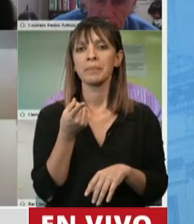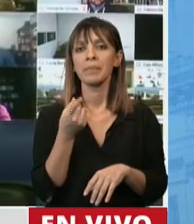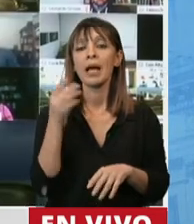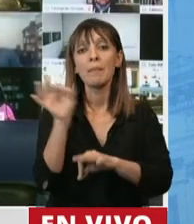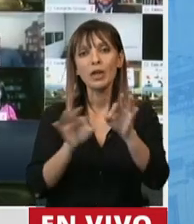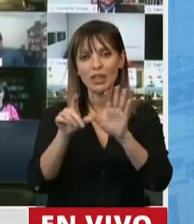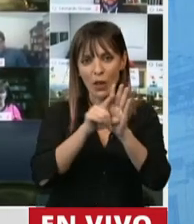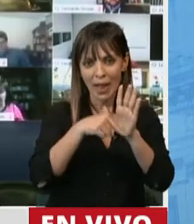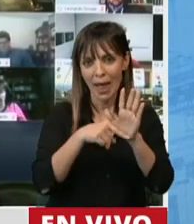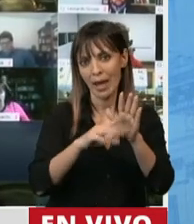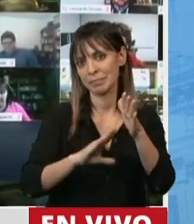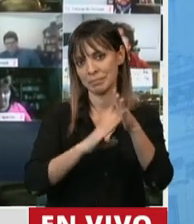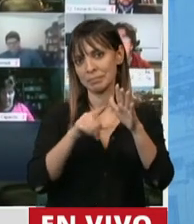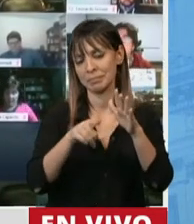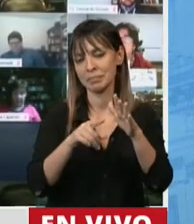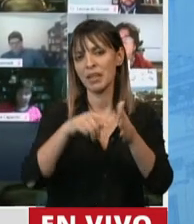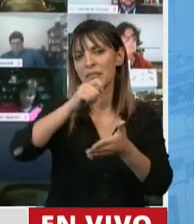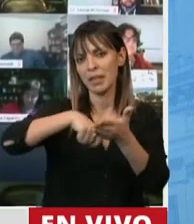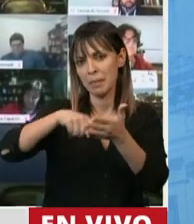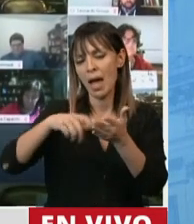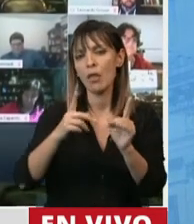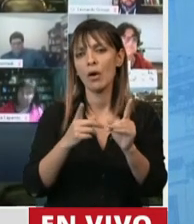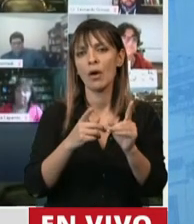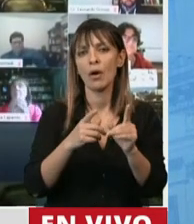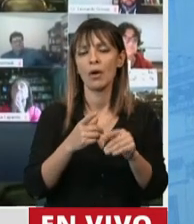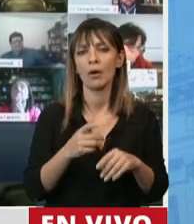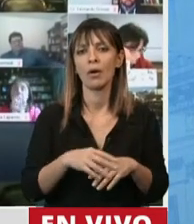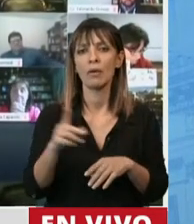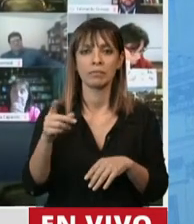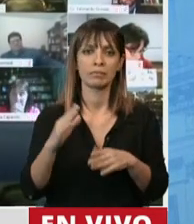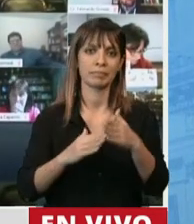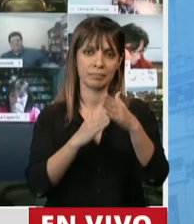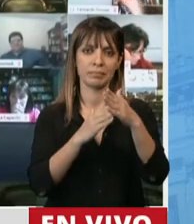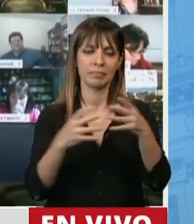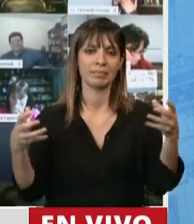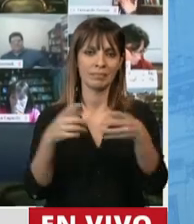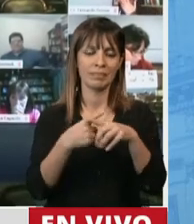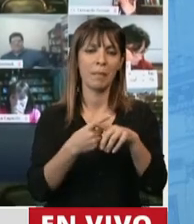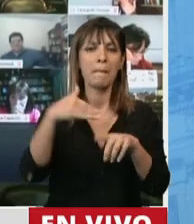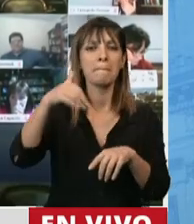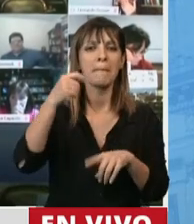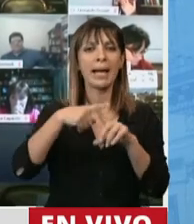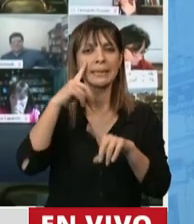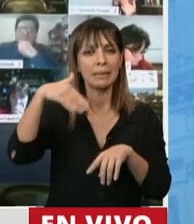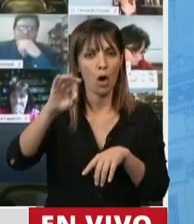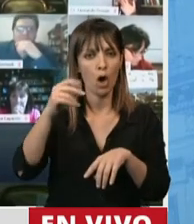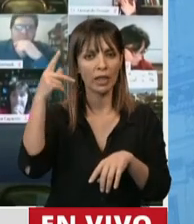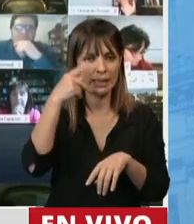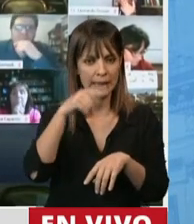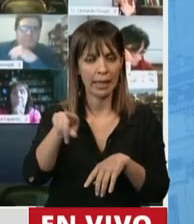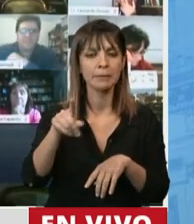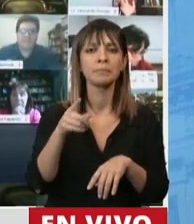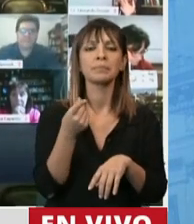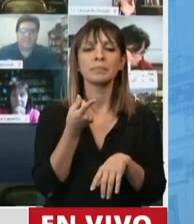El proyecto de ley que encabeza el proyecto que está firmado justamente por el jefe de nuestra bancada, Máximo Kirchner, por el presidente